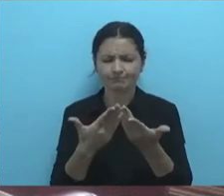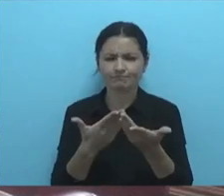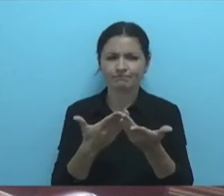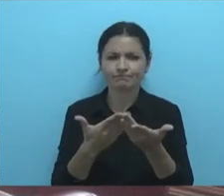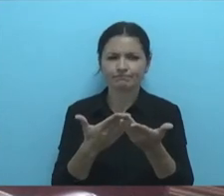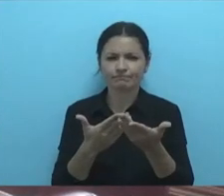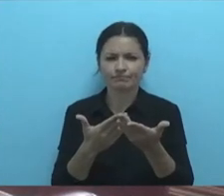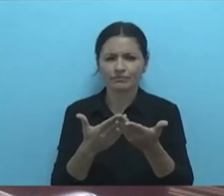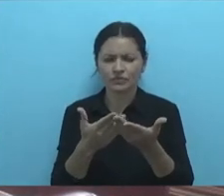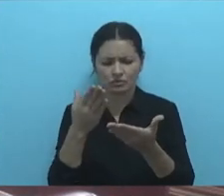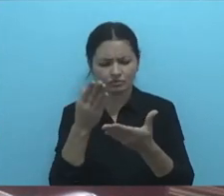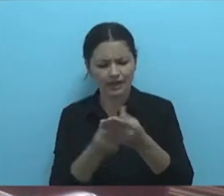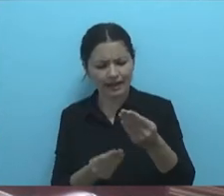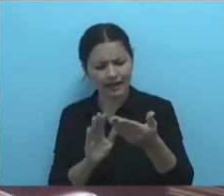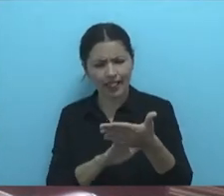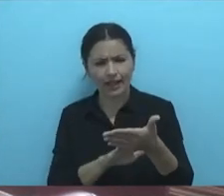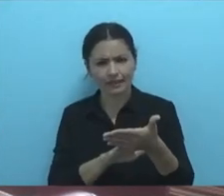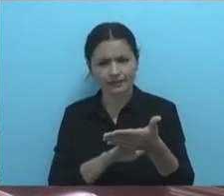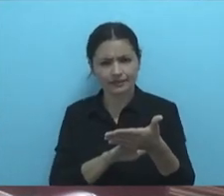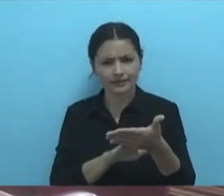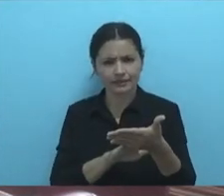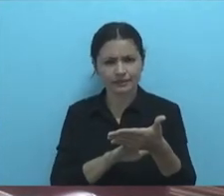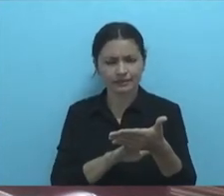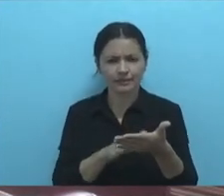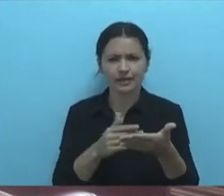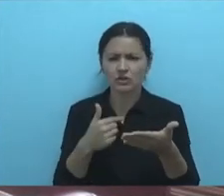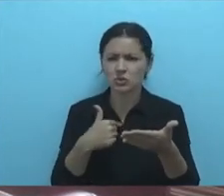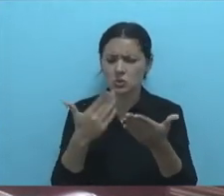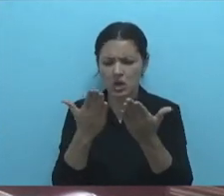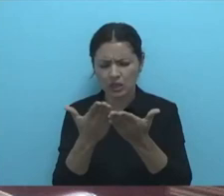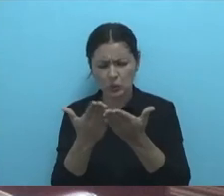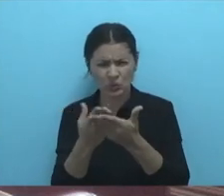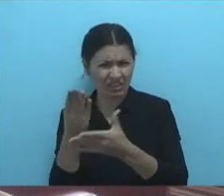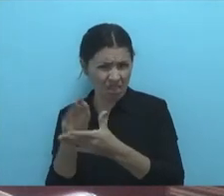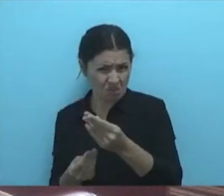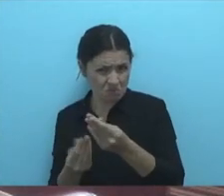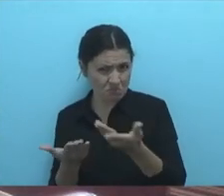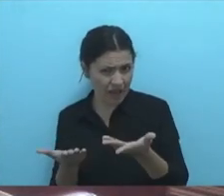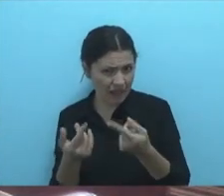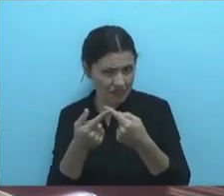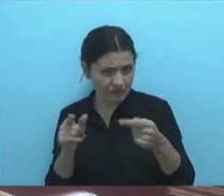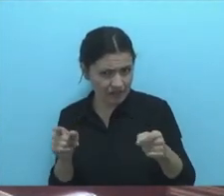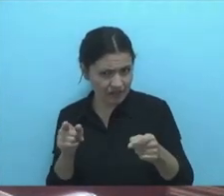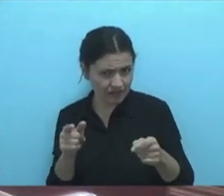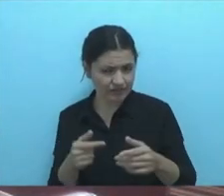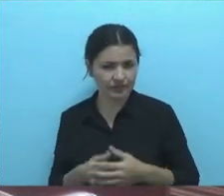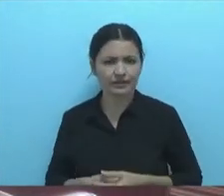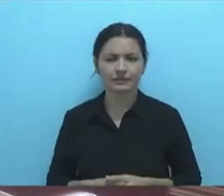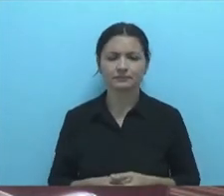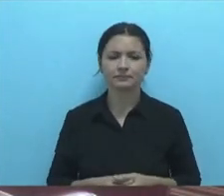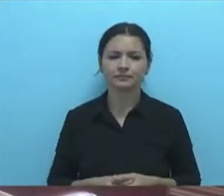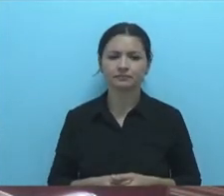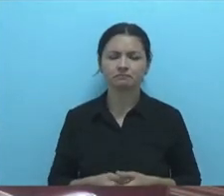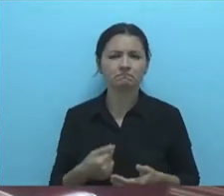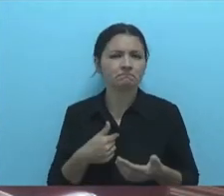creí durante 20 años o 30 años y lo que estudié era distinto no le